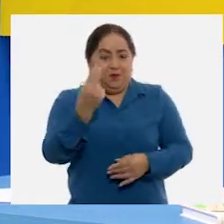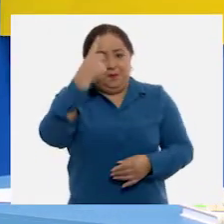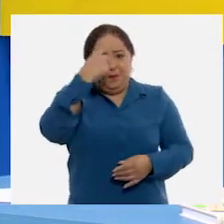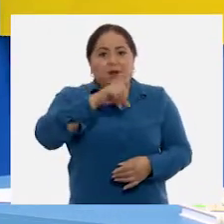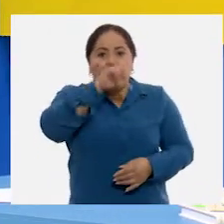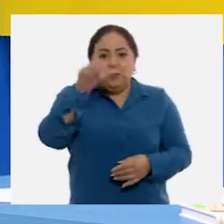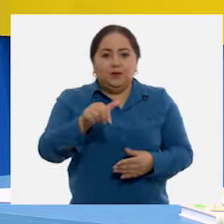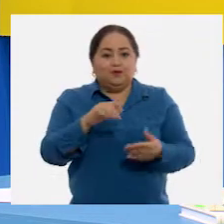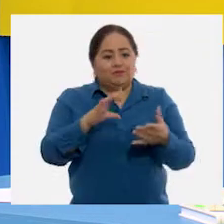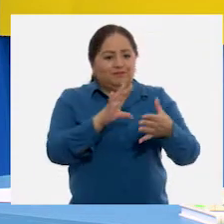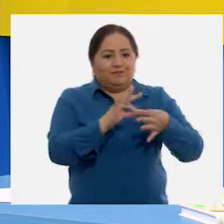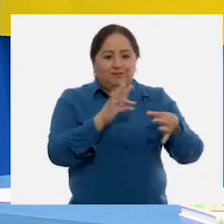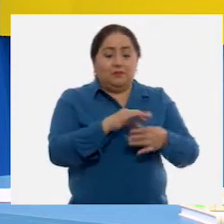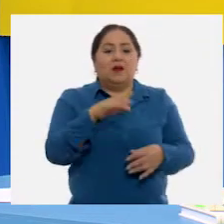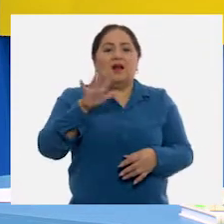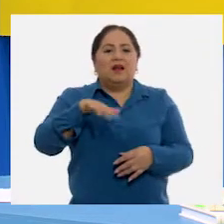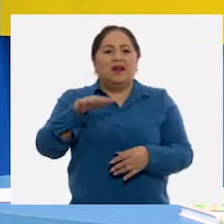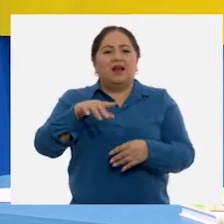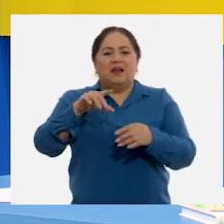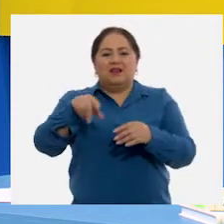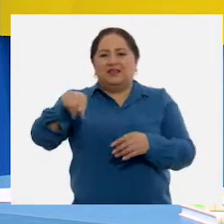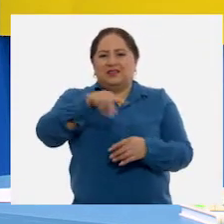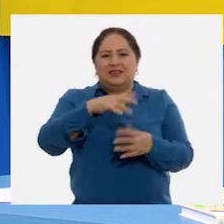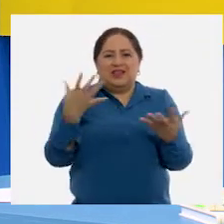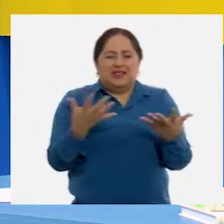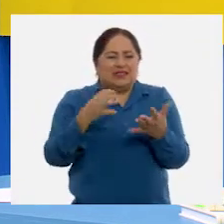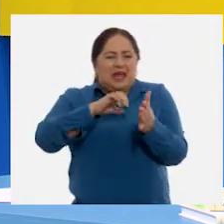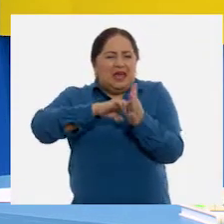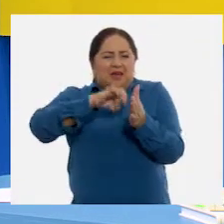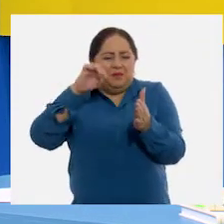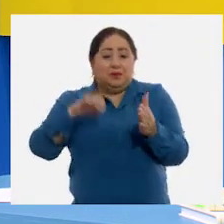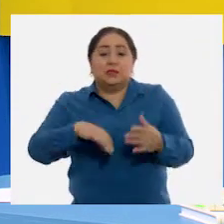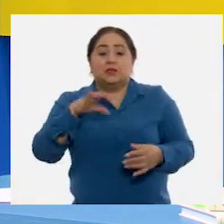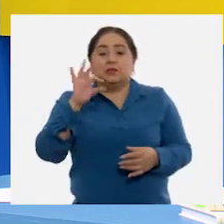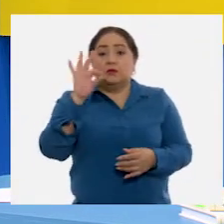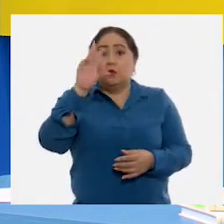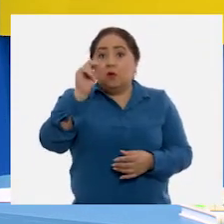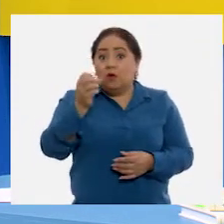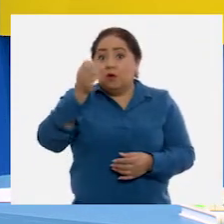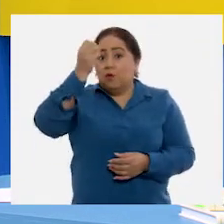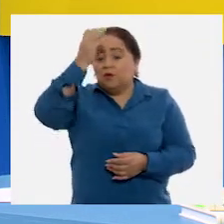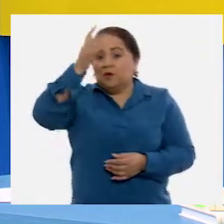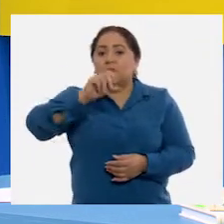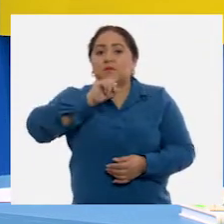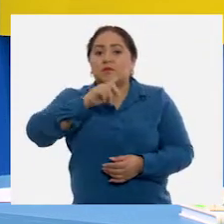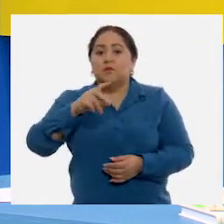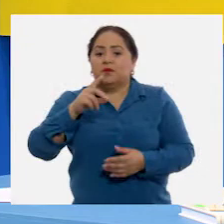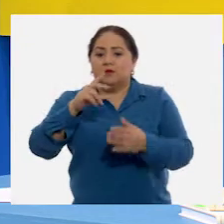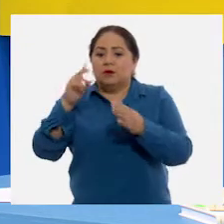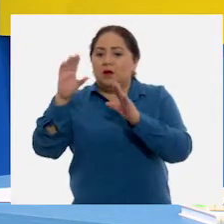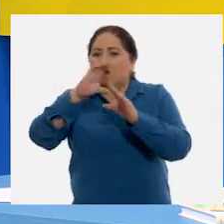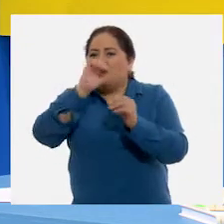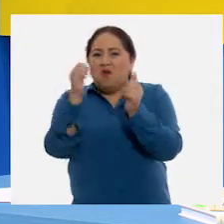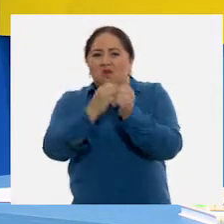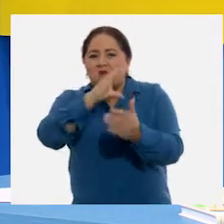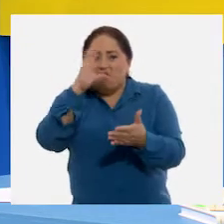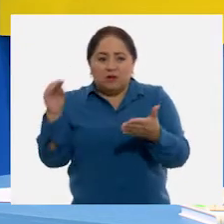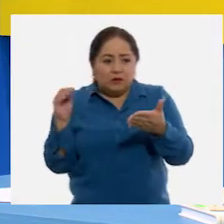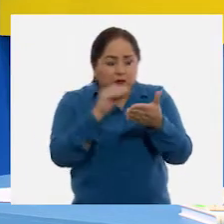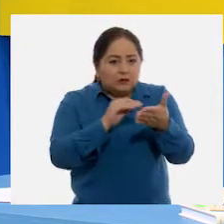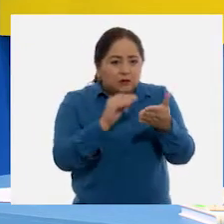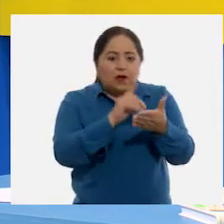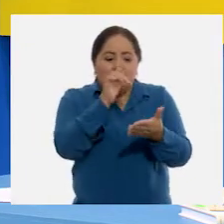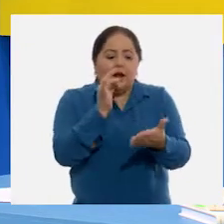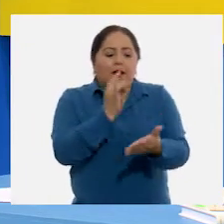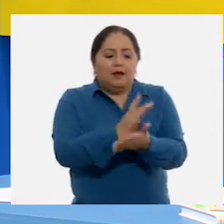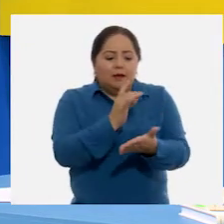redactar nuestro relato, como la sucesión de hechos, por ejemplo, sin olvidarnos de incluir los datos bibliográficos, e